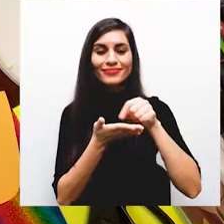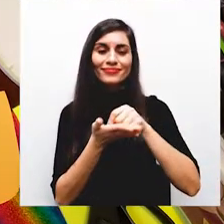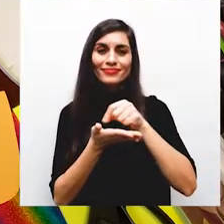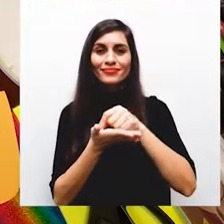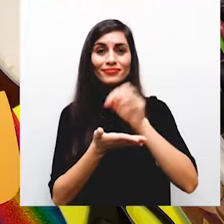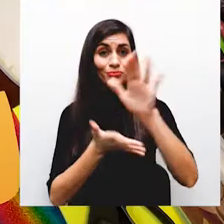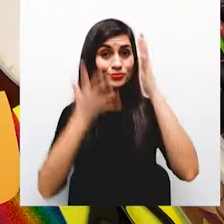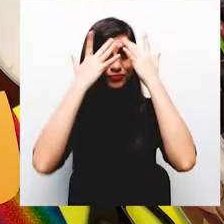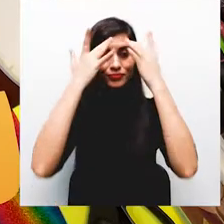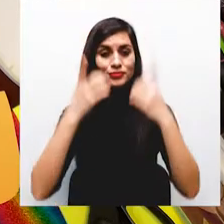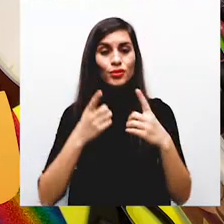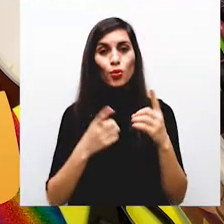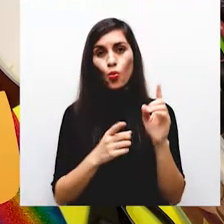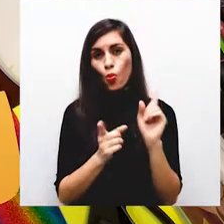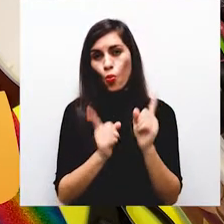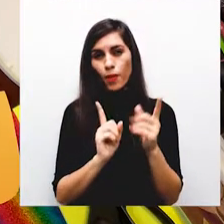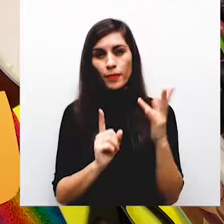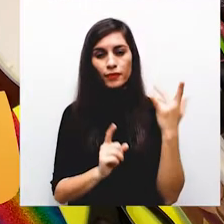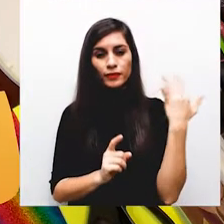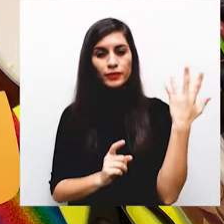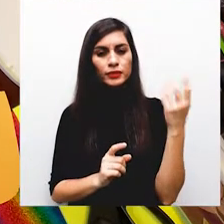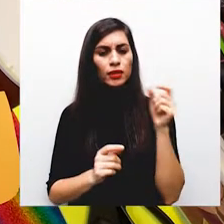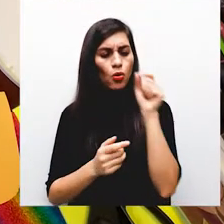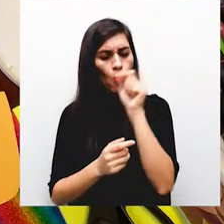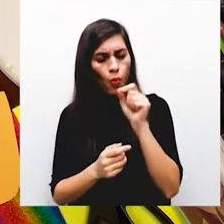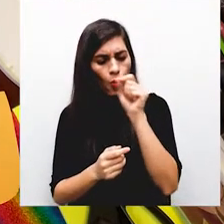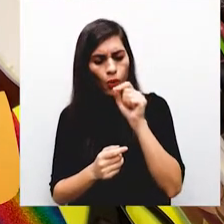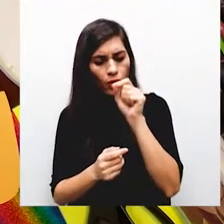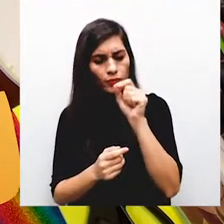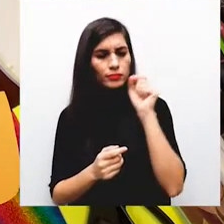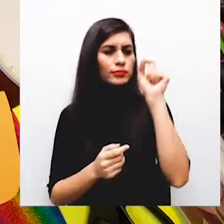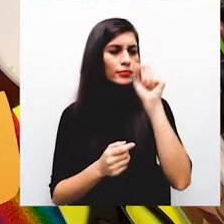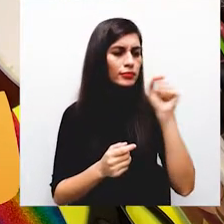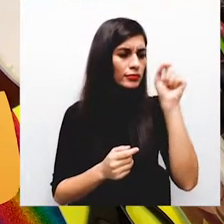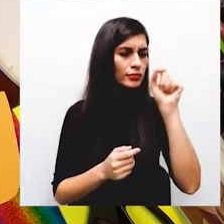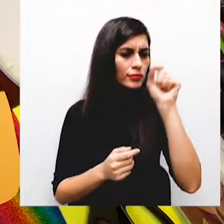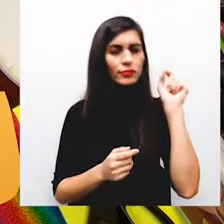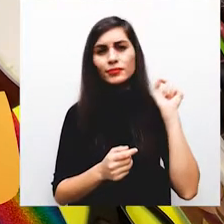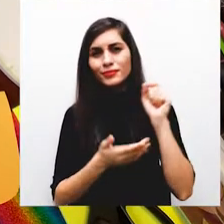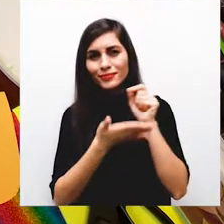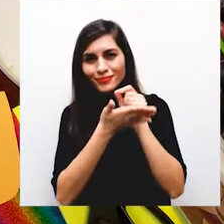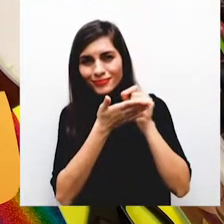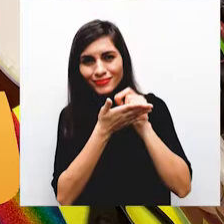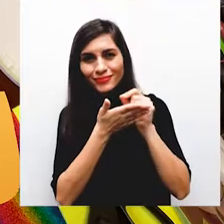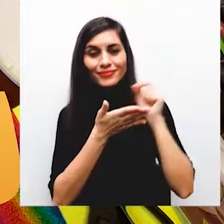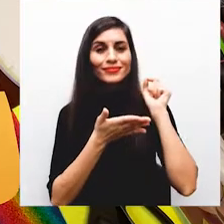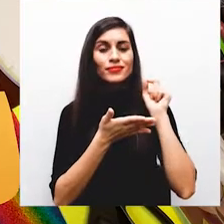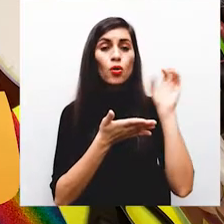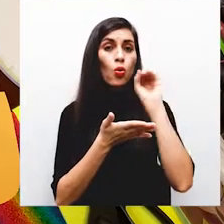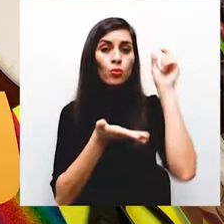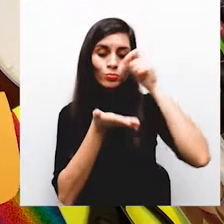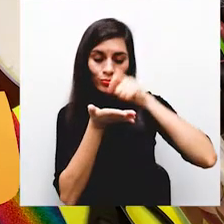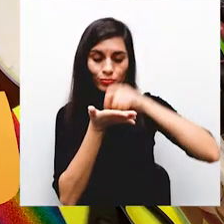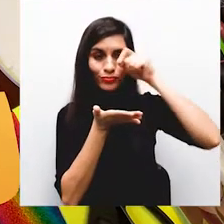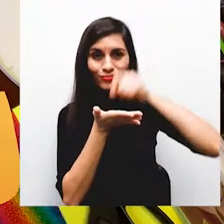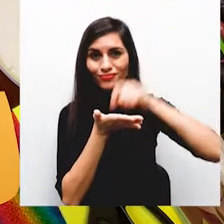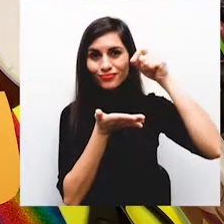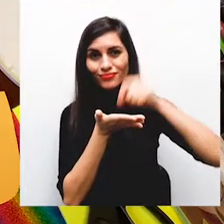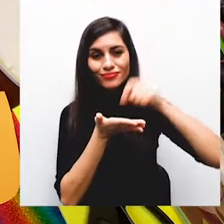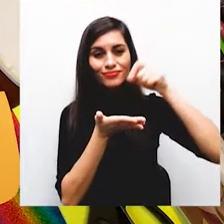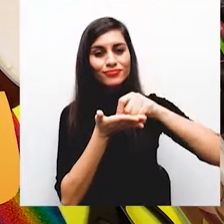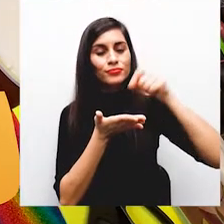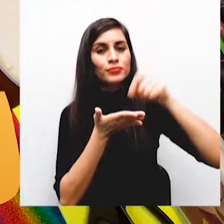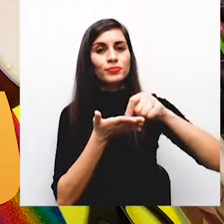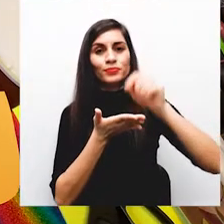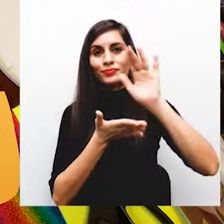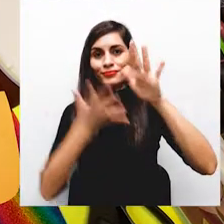haciendo el puntito. Yo digo que los puntos grandes los podemos hacer rellenando y los puntos pequeños solo hacemos los puntitos